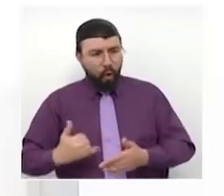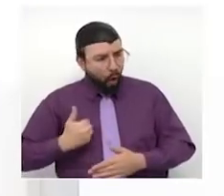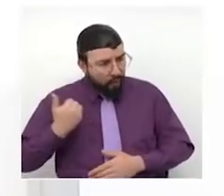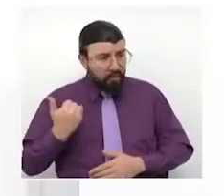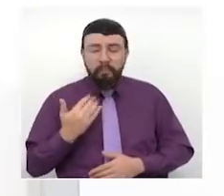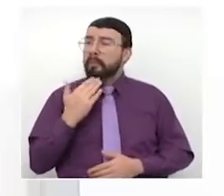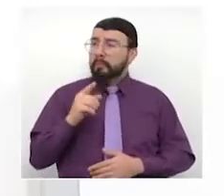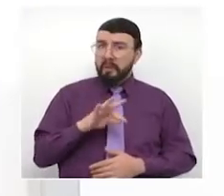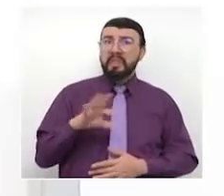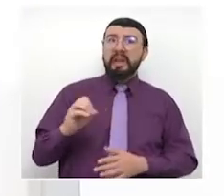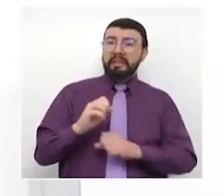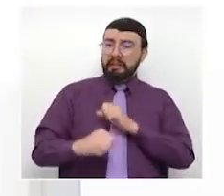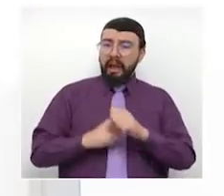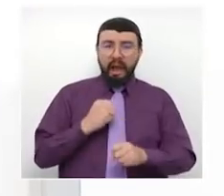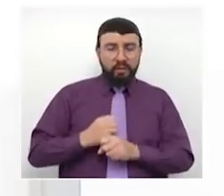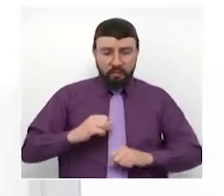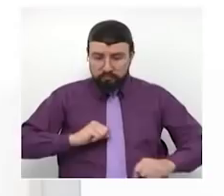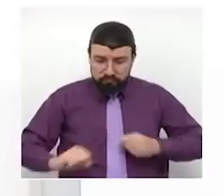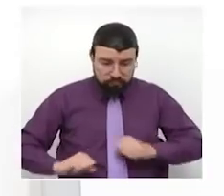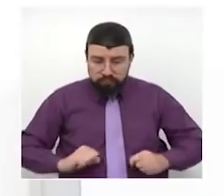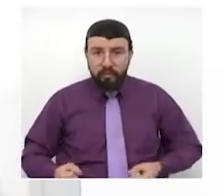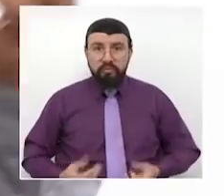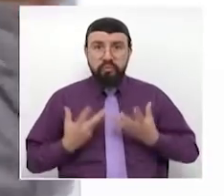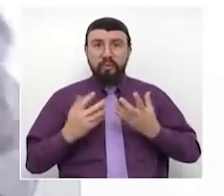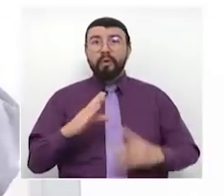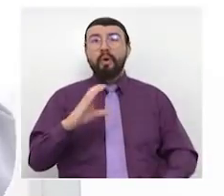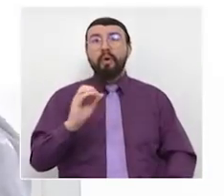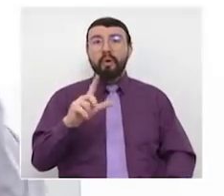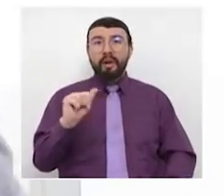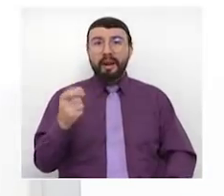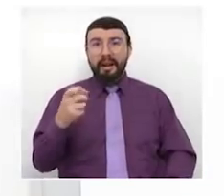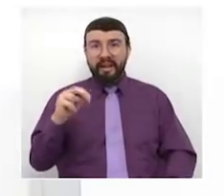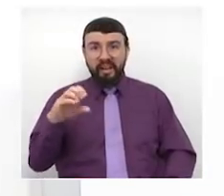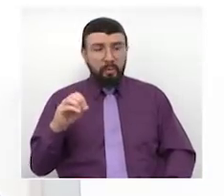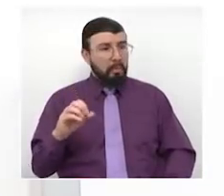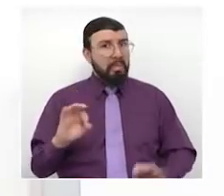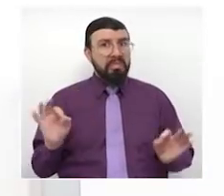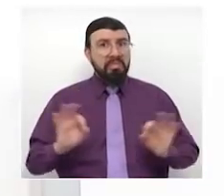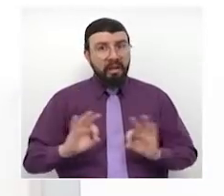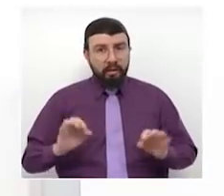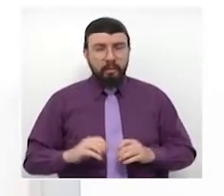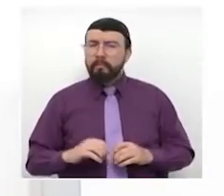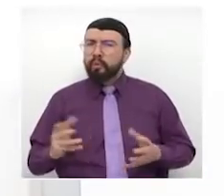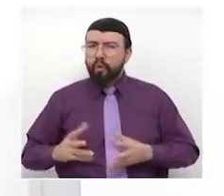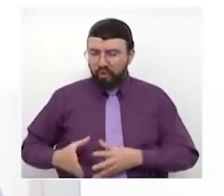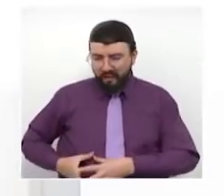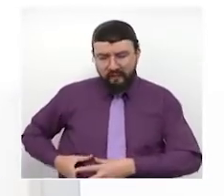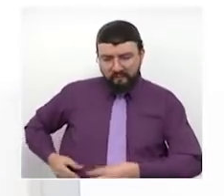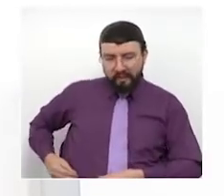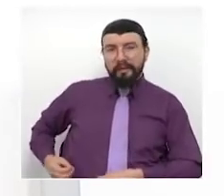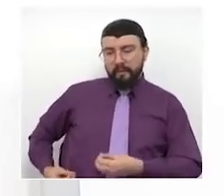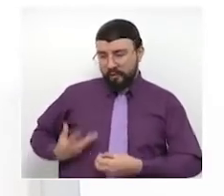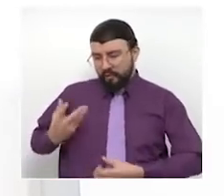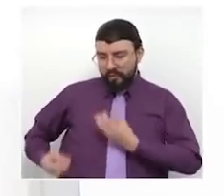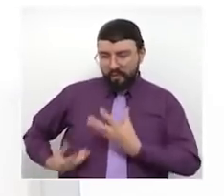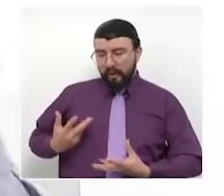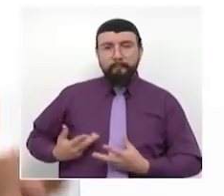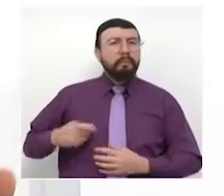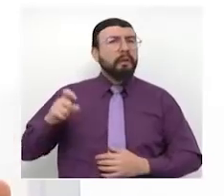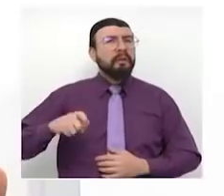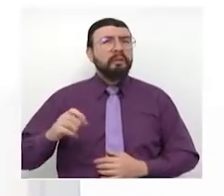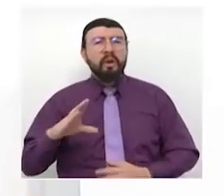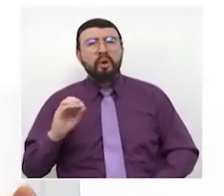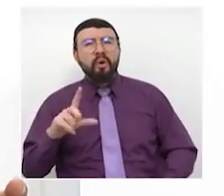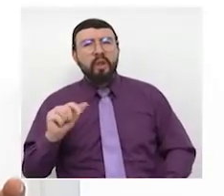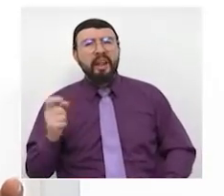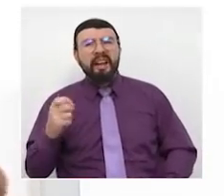desde los 30 años ya no se produce colágeno. Entonces el cuerpo está tratando el colágeno se forma en el hígado. ¿Qué colágeno necesitamos nosotros? Hay 20